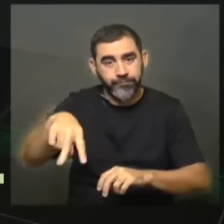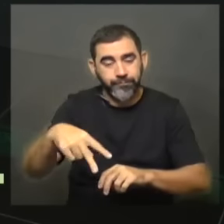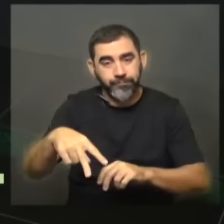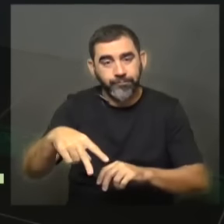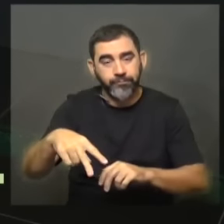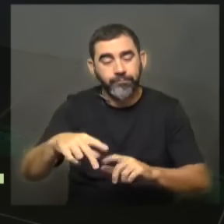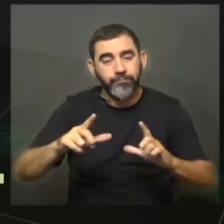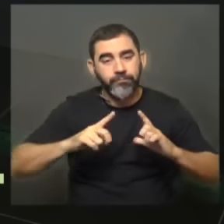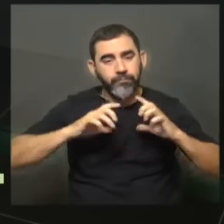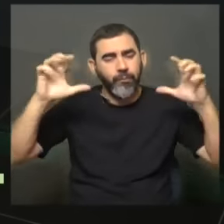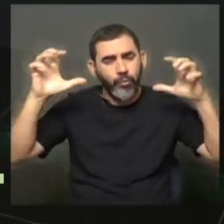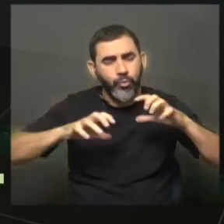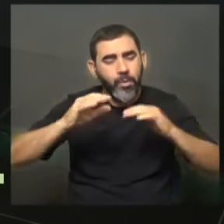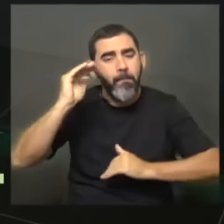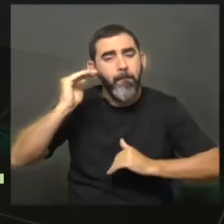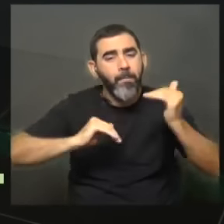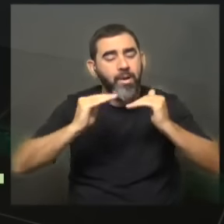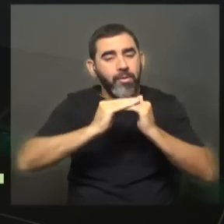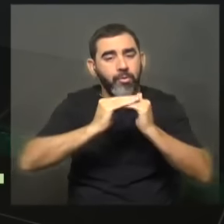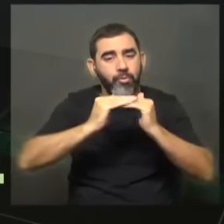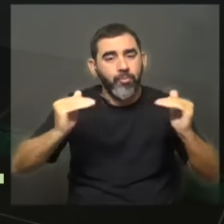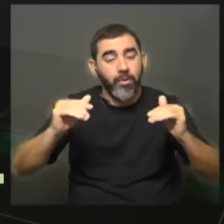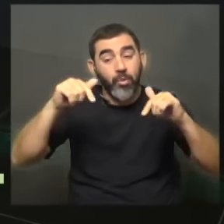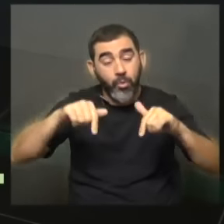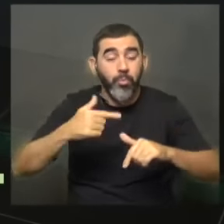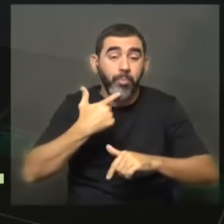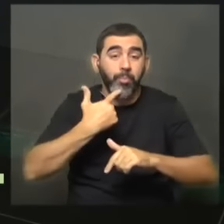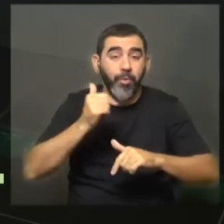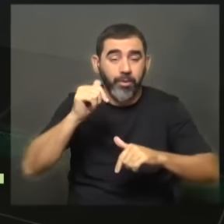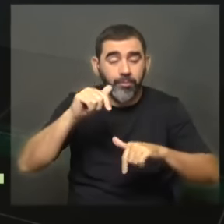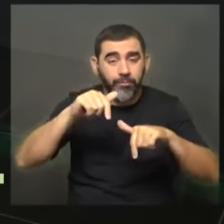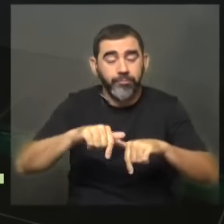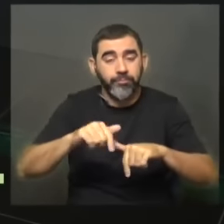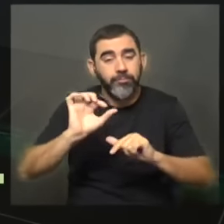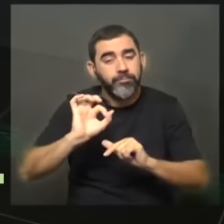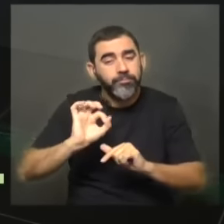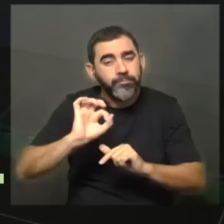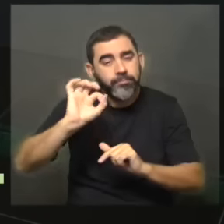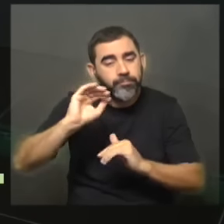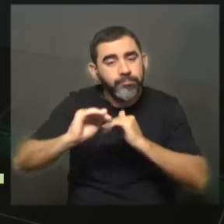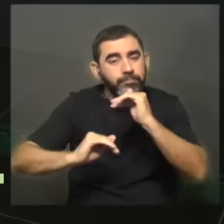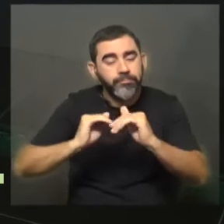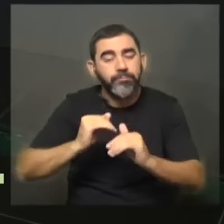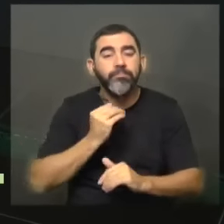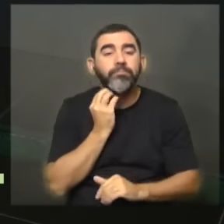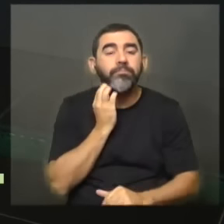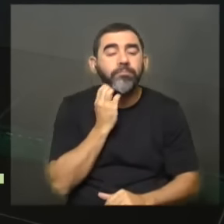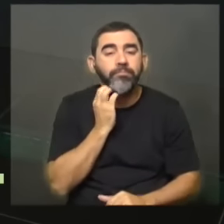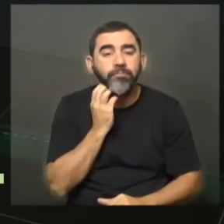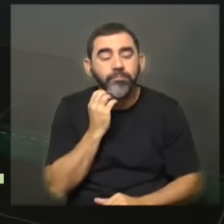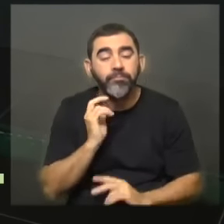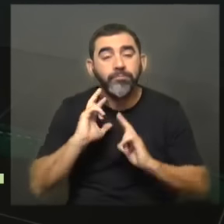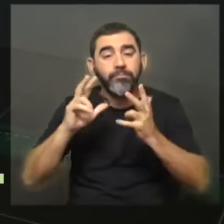esperan precipitaciones por enci encima de lo normal Hoy es un día no y las temperaturas levemente por encima de la media esto lo dijo el